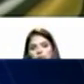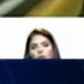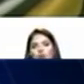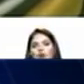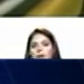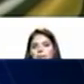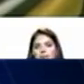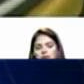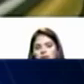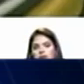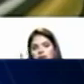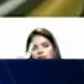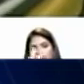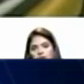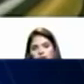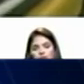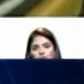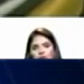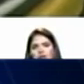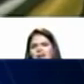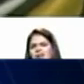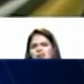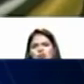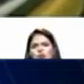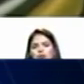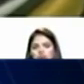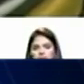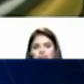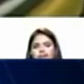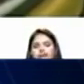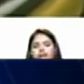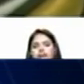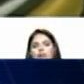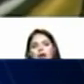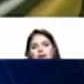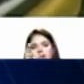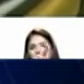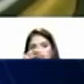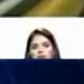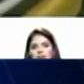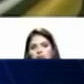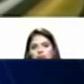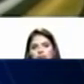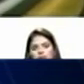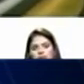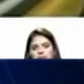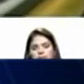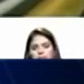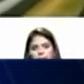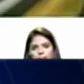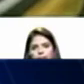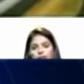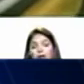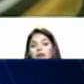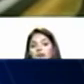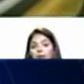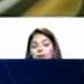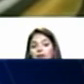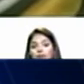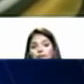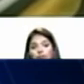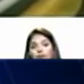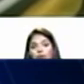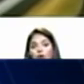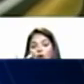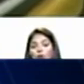al jefe de Estado en el salón protocolar del Palacio Legislativo de Caracas. Quiero también informar que